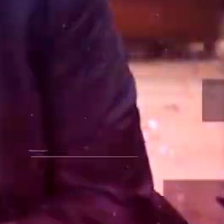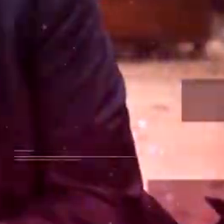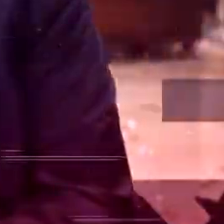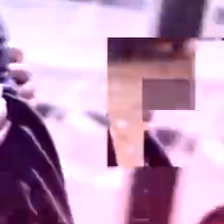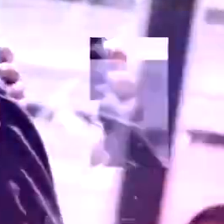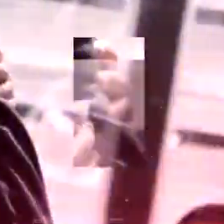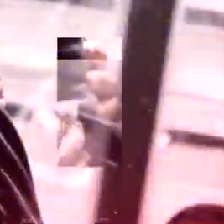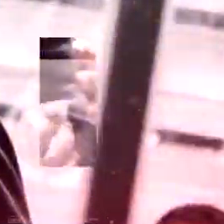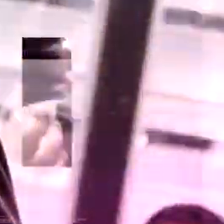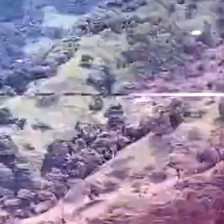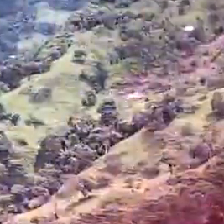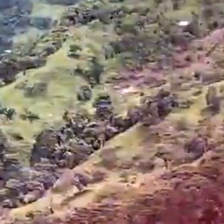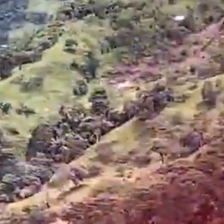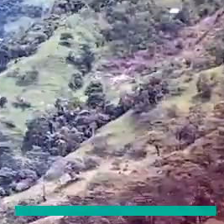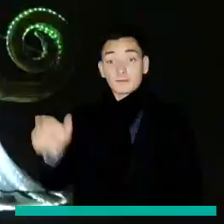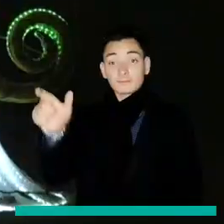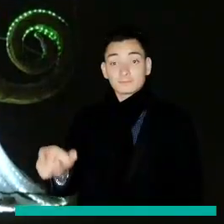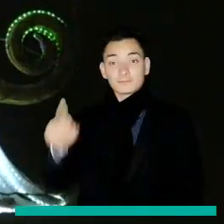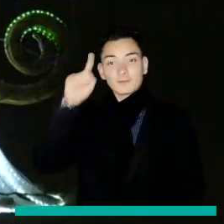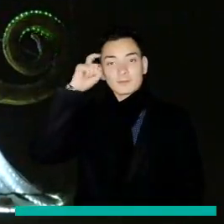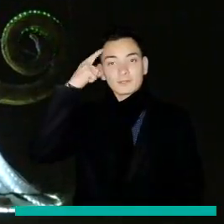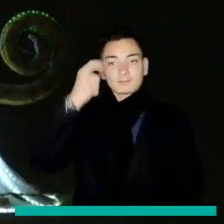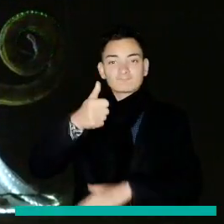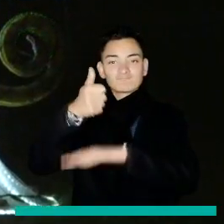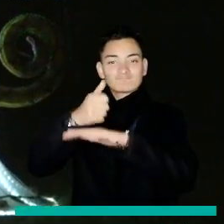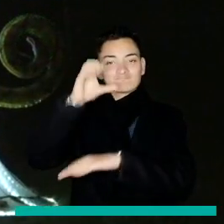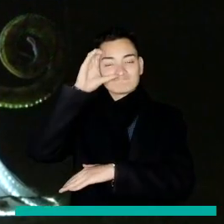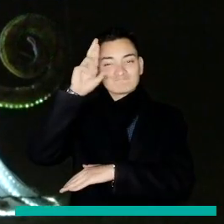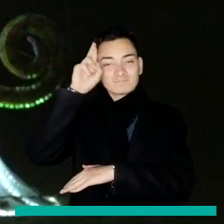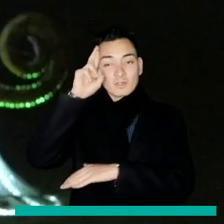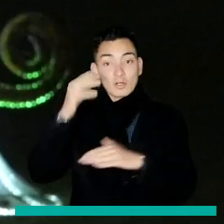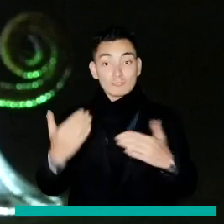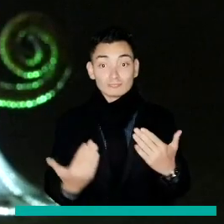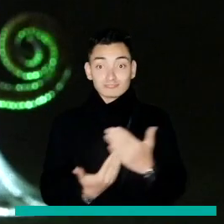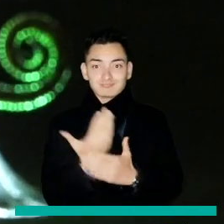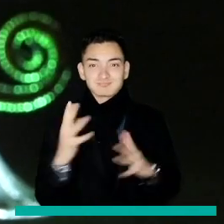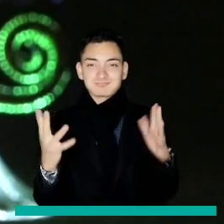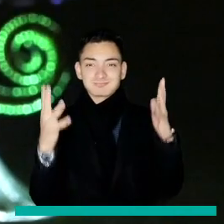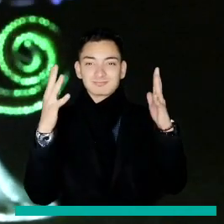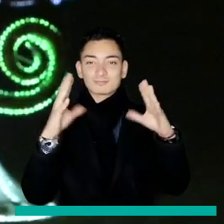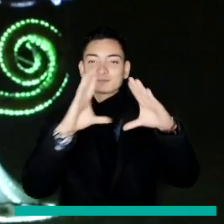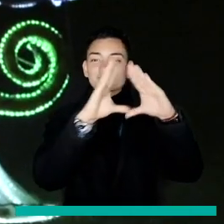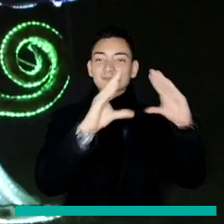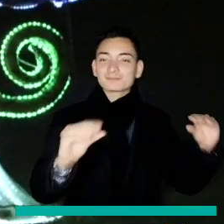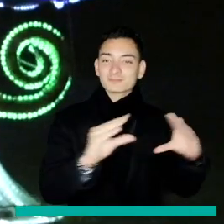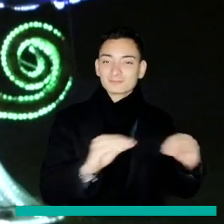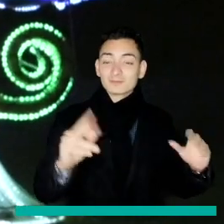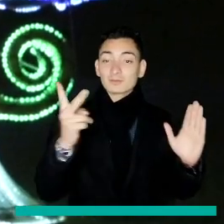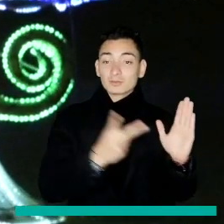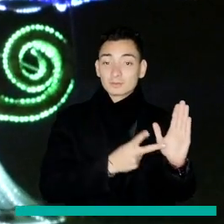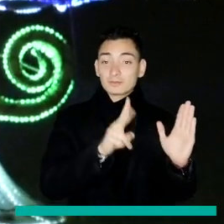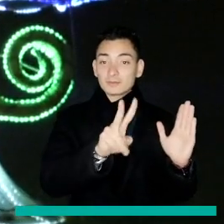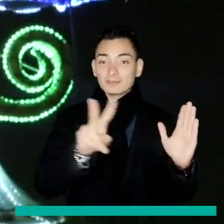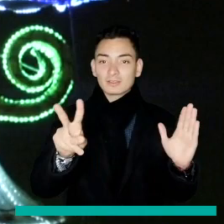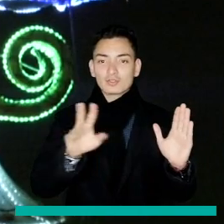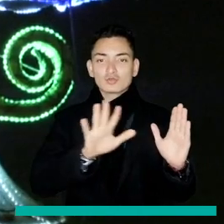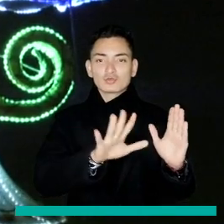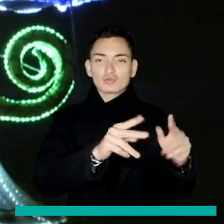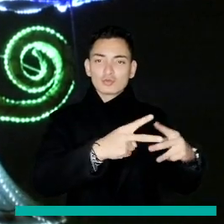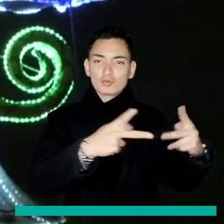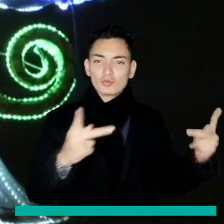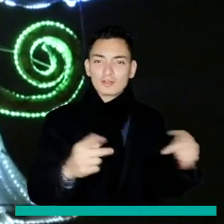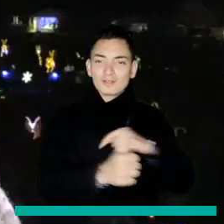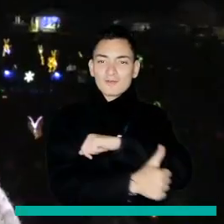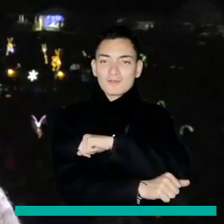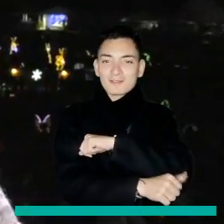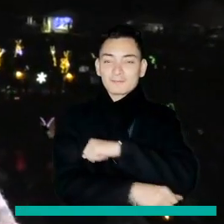Así Boyacá avanza. El gobernador Ramiro Barragán prendió la Navidad 2022 desde el histórico